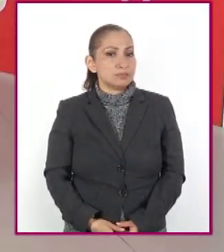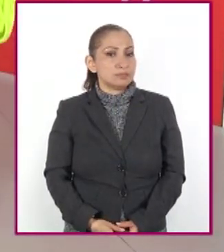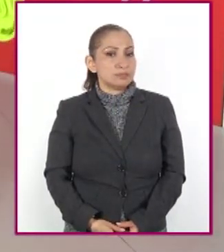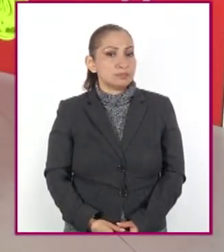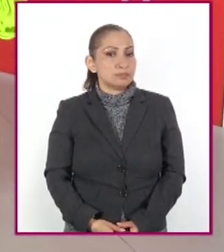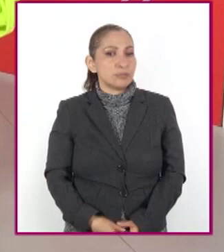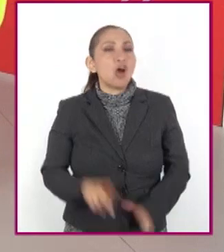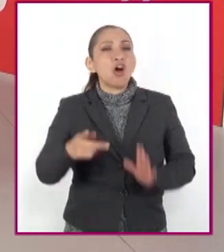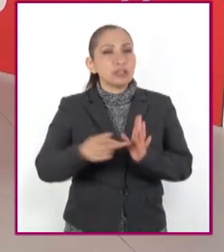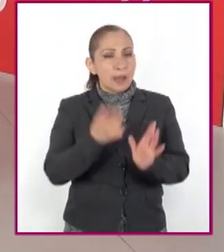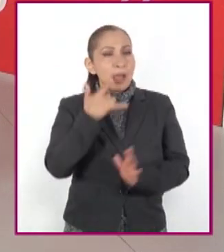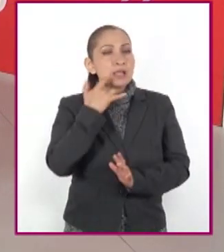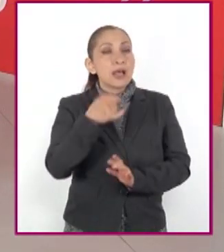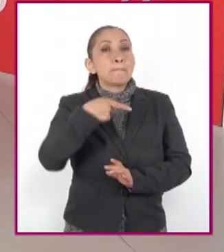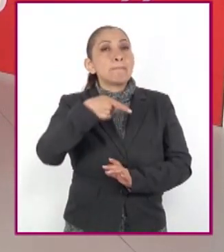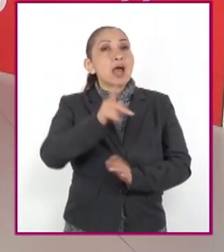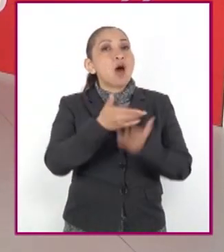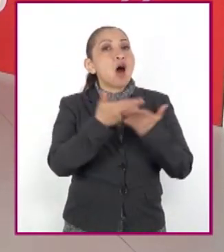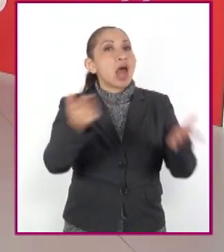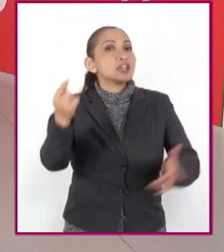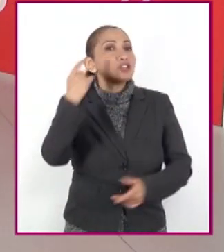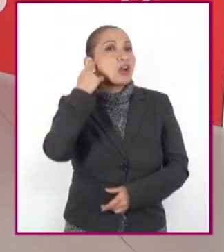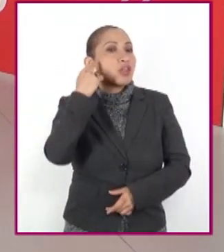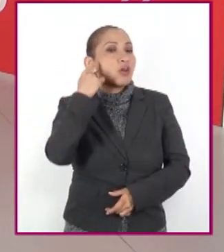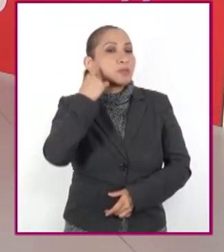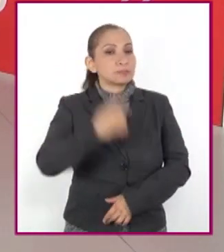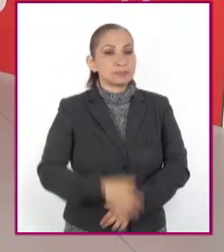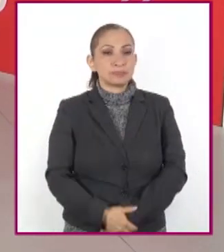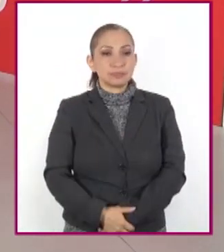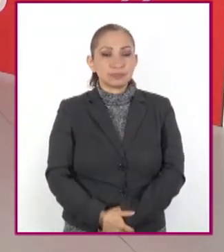Vuelve a intentarlo, pero ahora con sonidos.